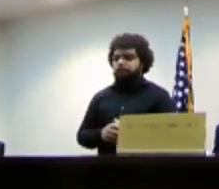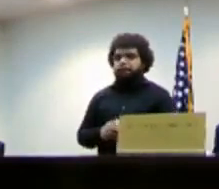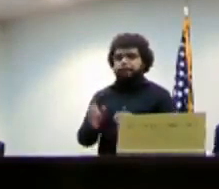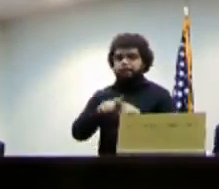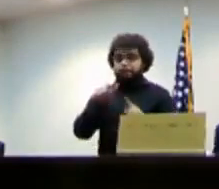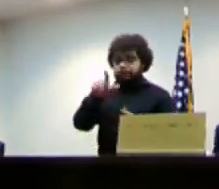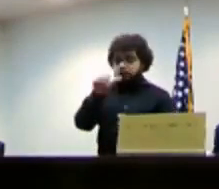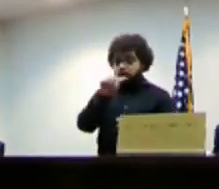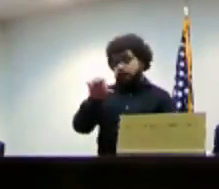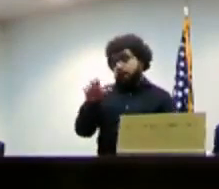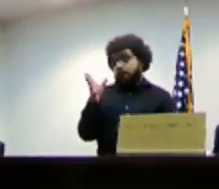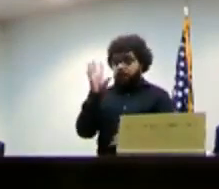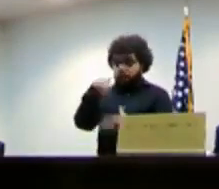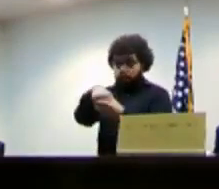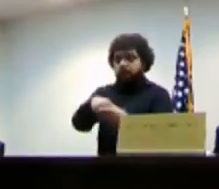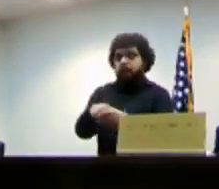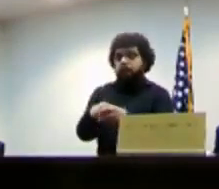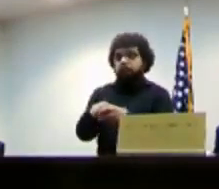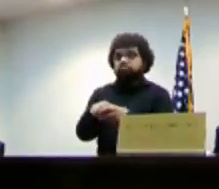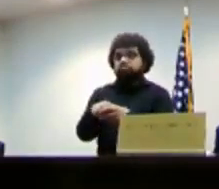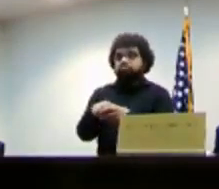de ese contrato leonino, ¿correcto?